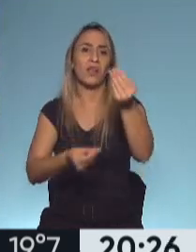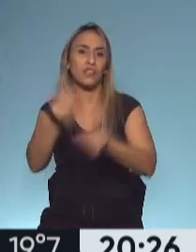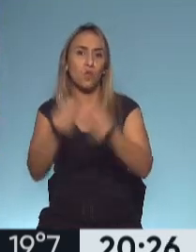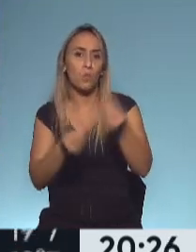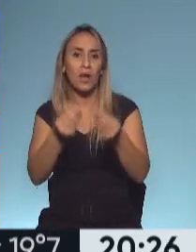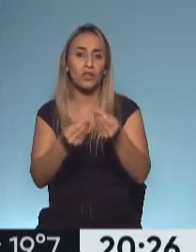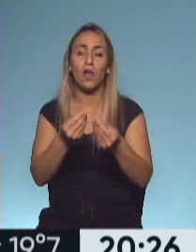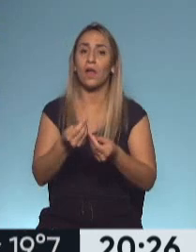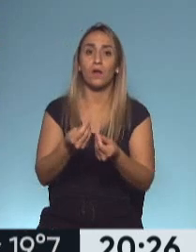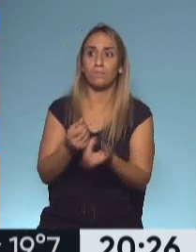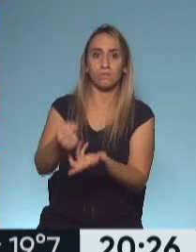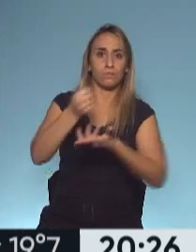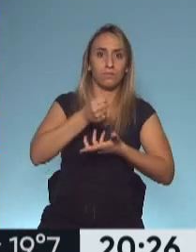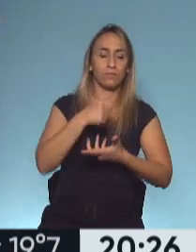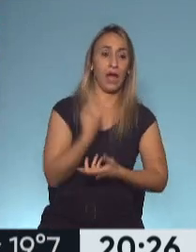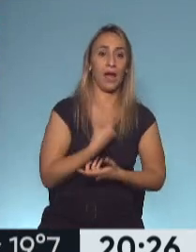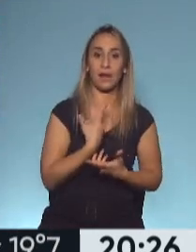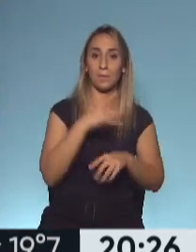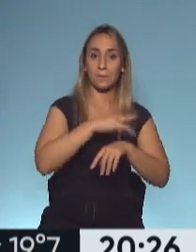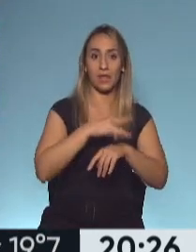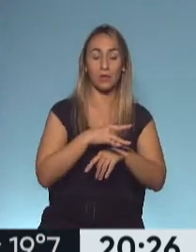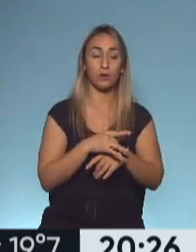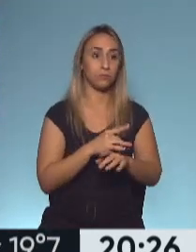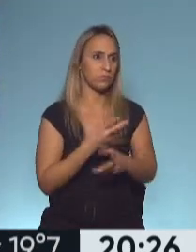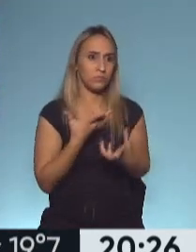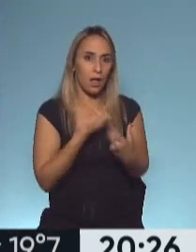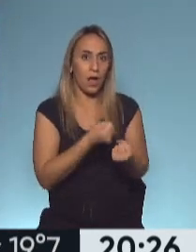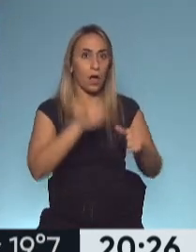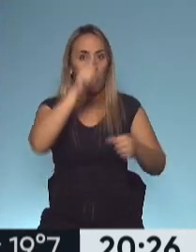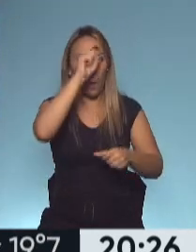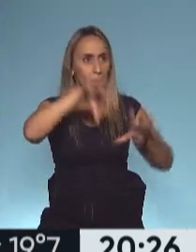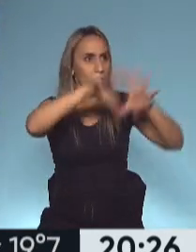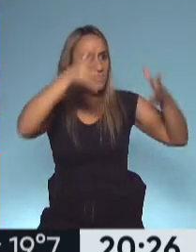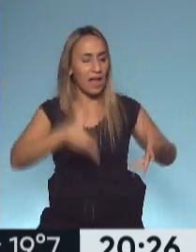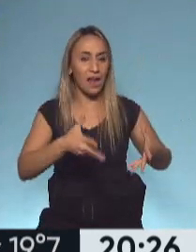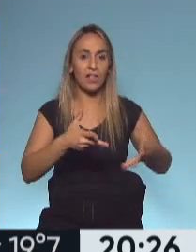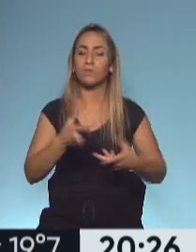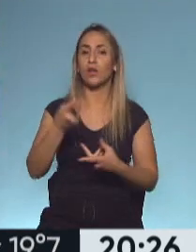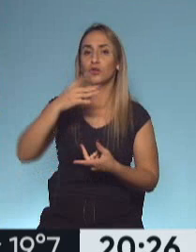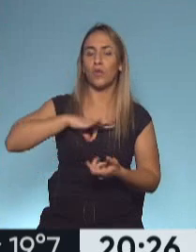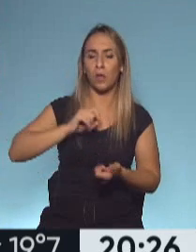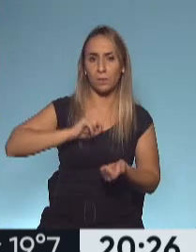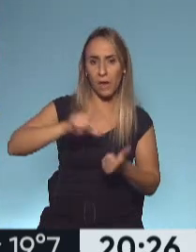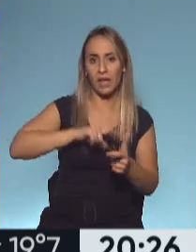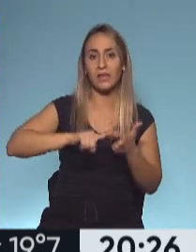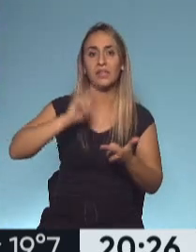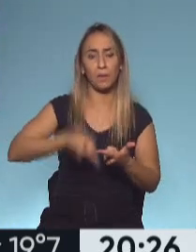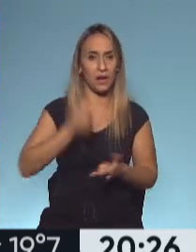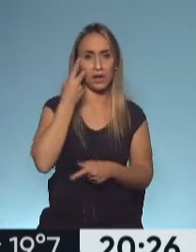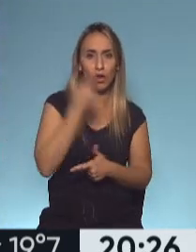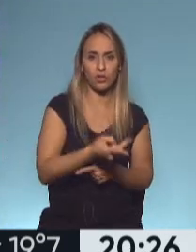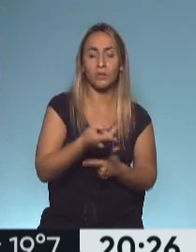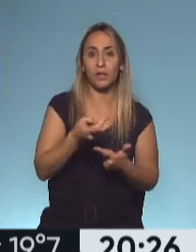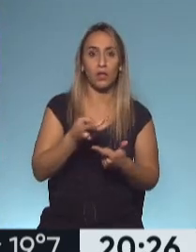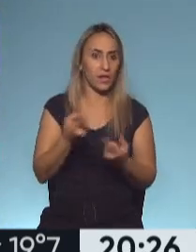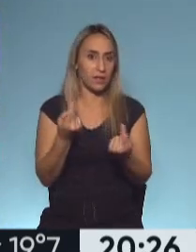de salud extraordinario para poder respaldar a los hospitales con salarios, con nombramientos y con todos los